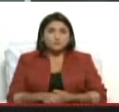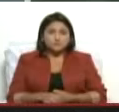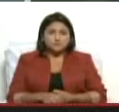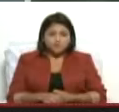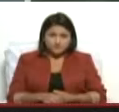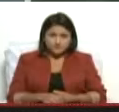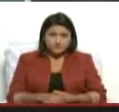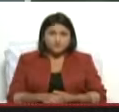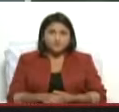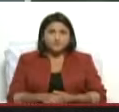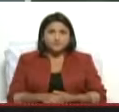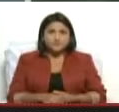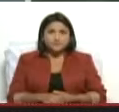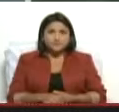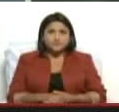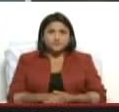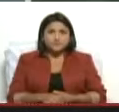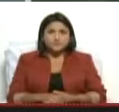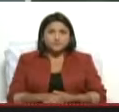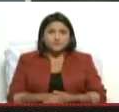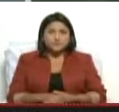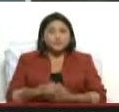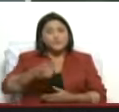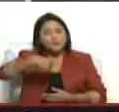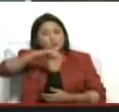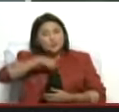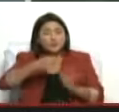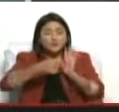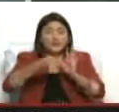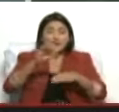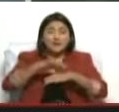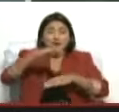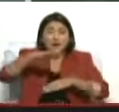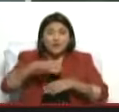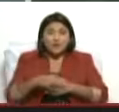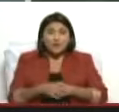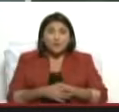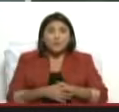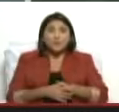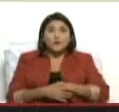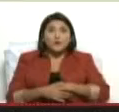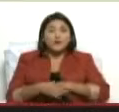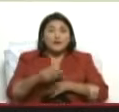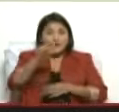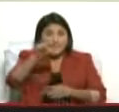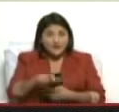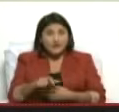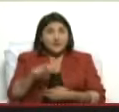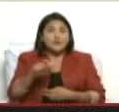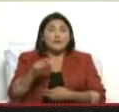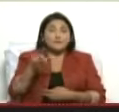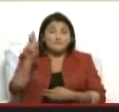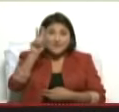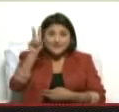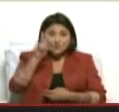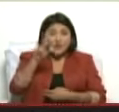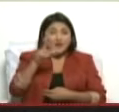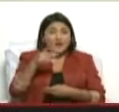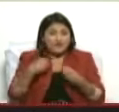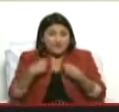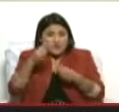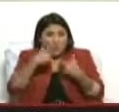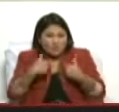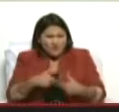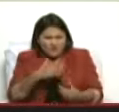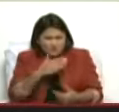medio y aquí lo que estamos mostrando es muy delicado la vida humana en Venezuela no vale o sea por ejemplo